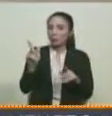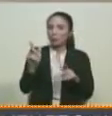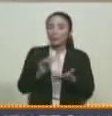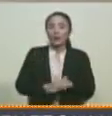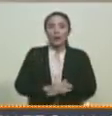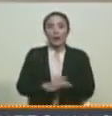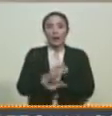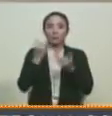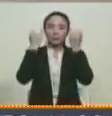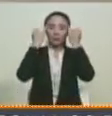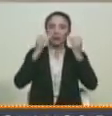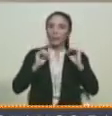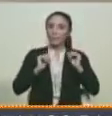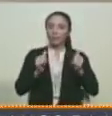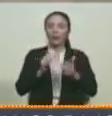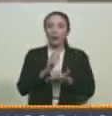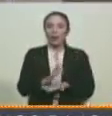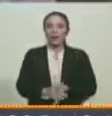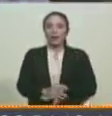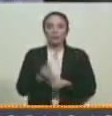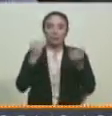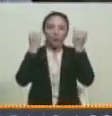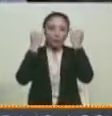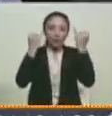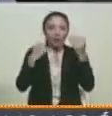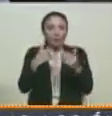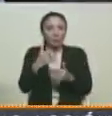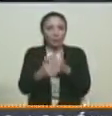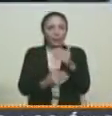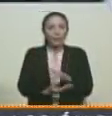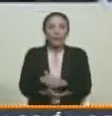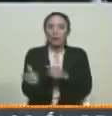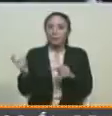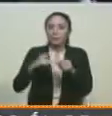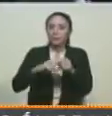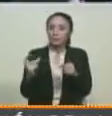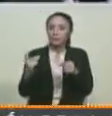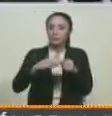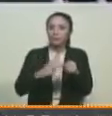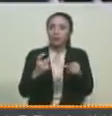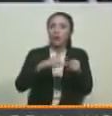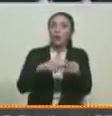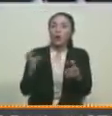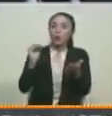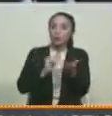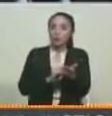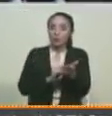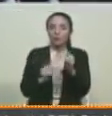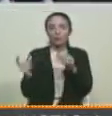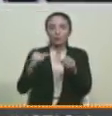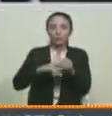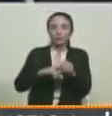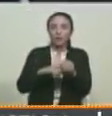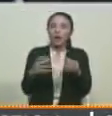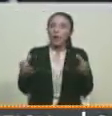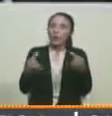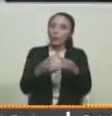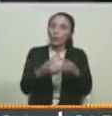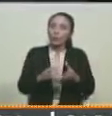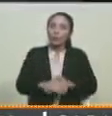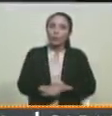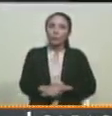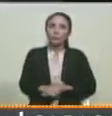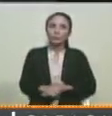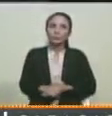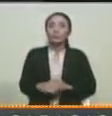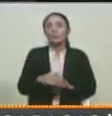adelantó una política de reincorporación y legalización y otorgamiento